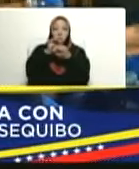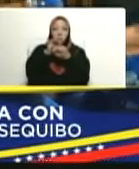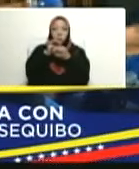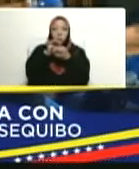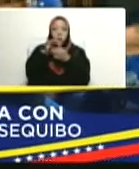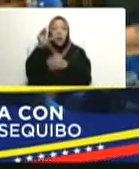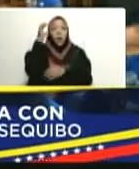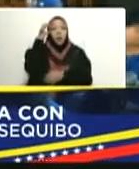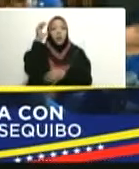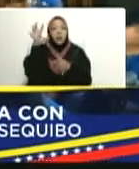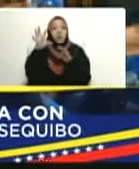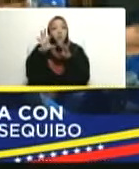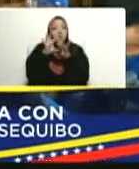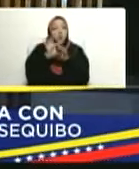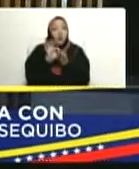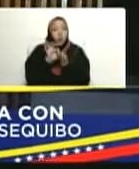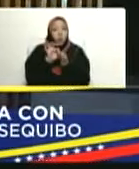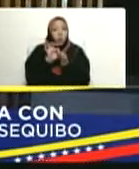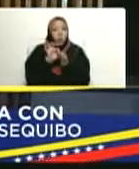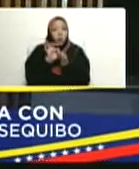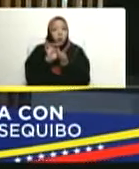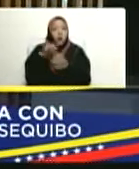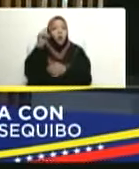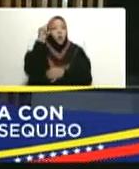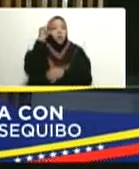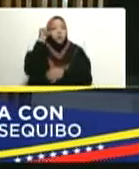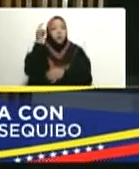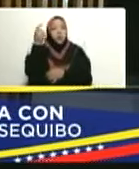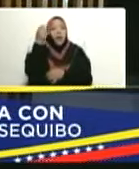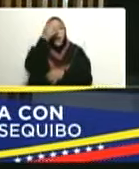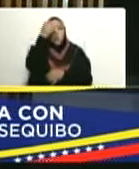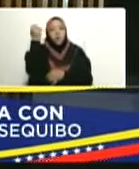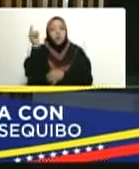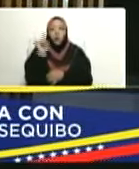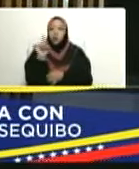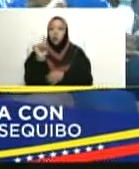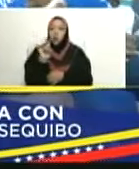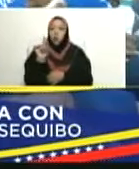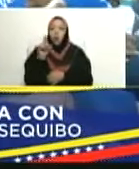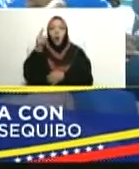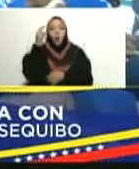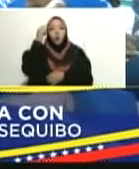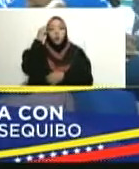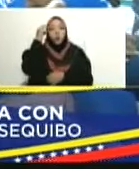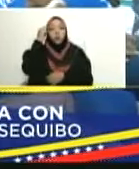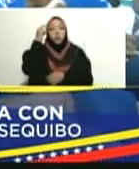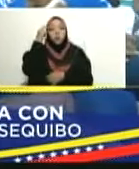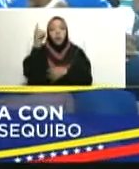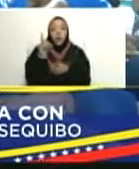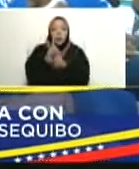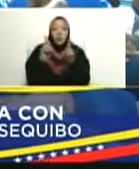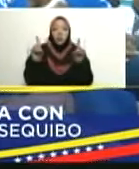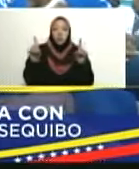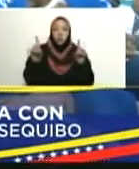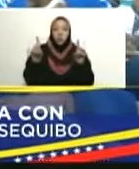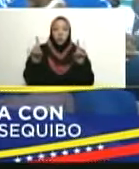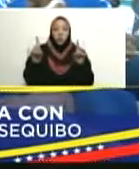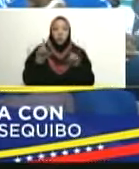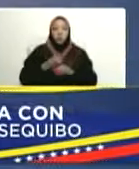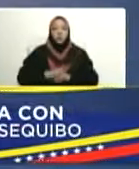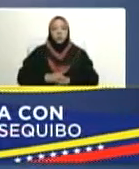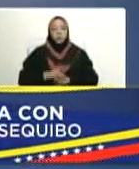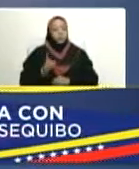de unión, no es un día de exclusión, no es un día de división,